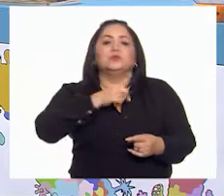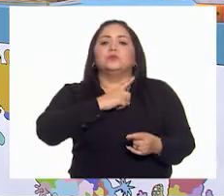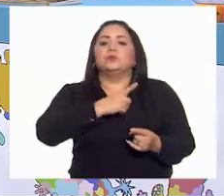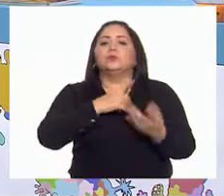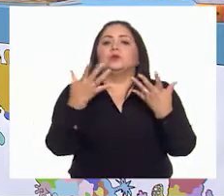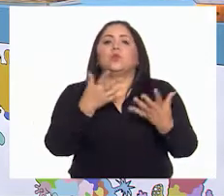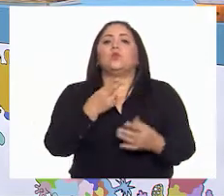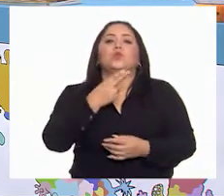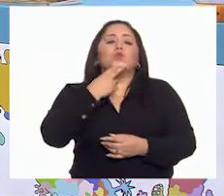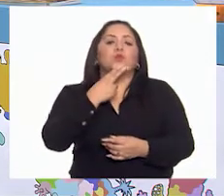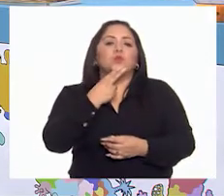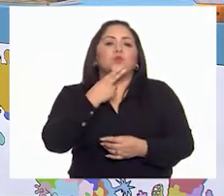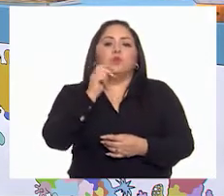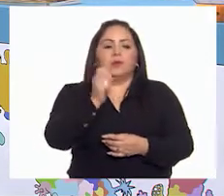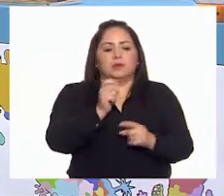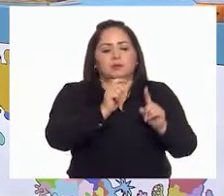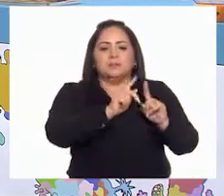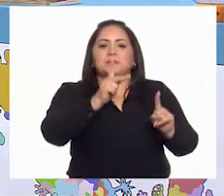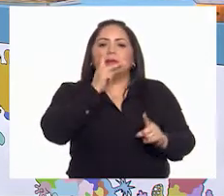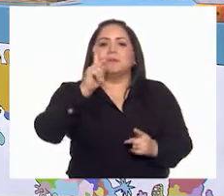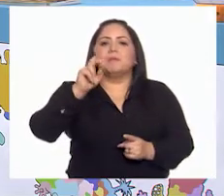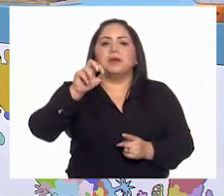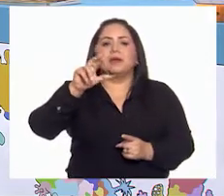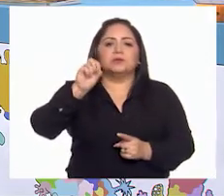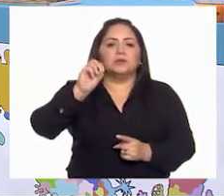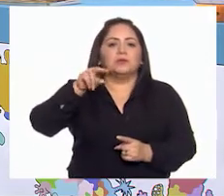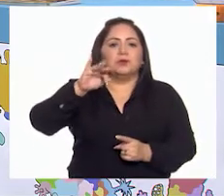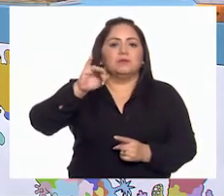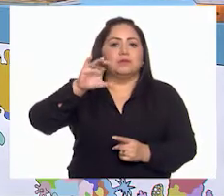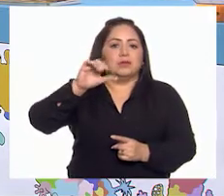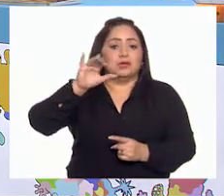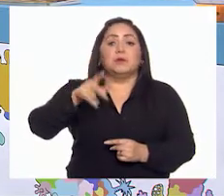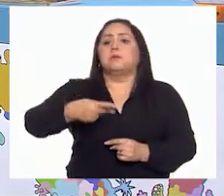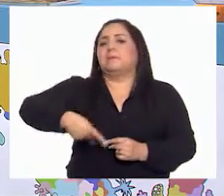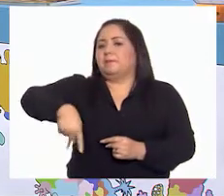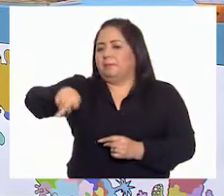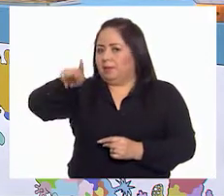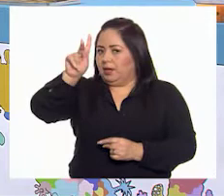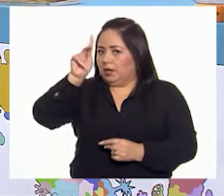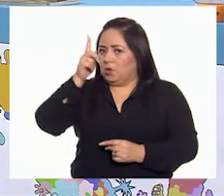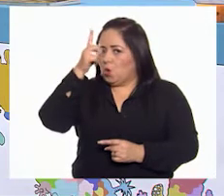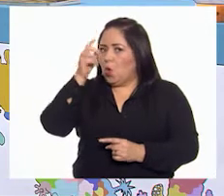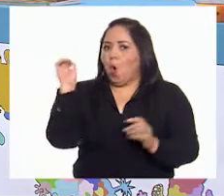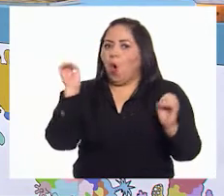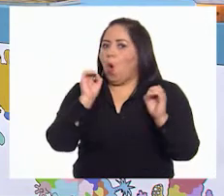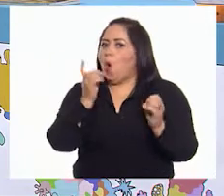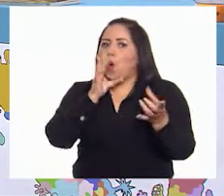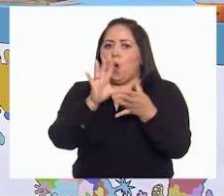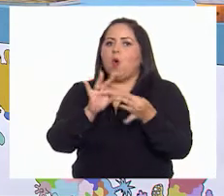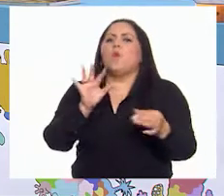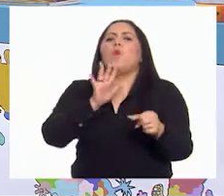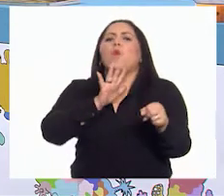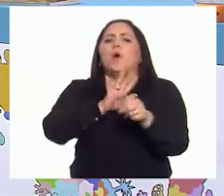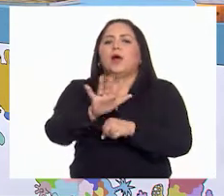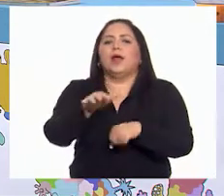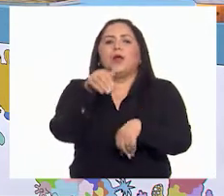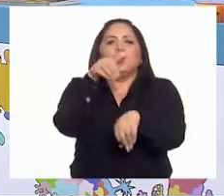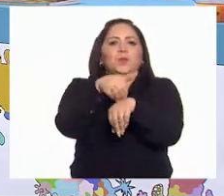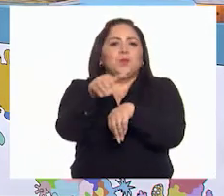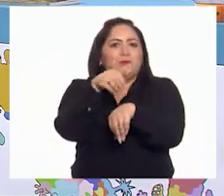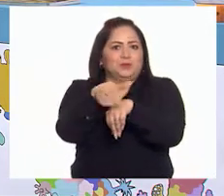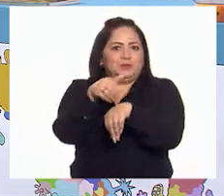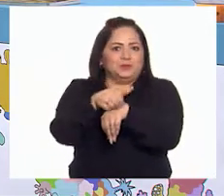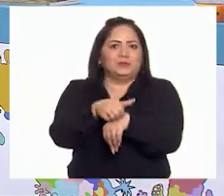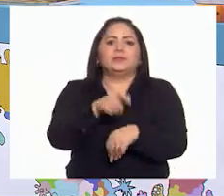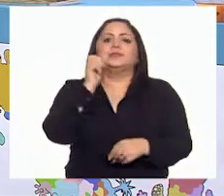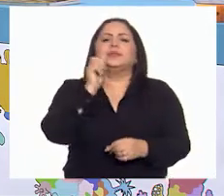hace uso de la personificación, aunque hubo una de la que no hablamos y es la enumeración,